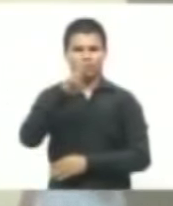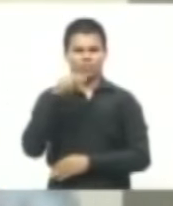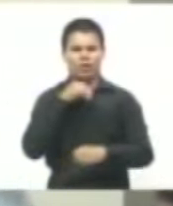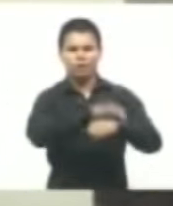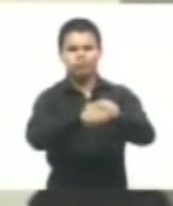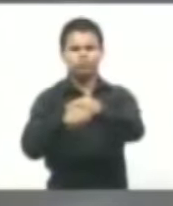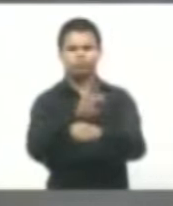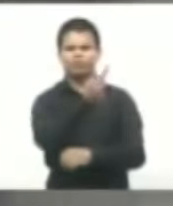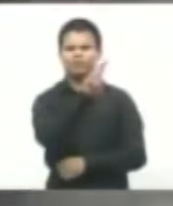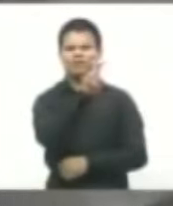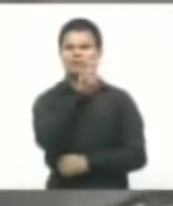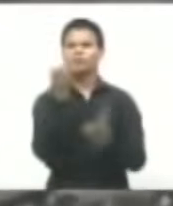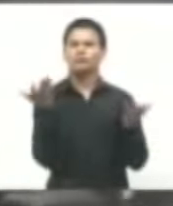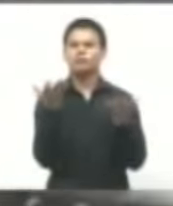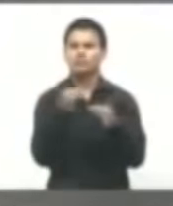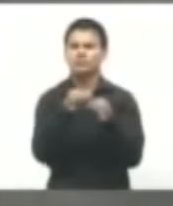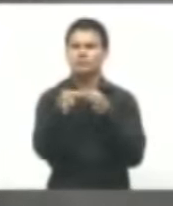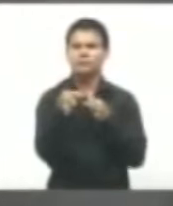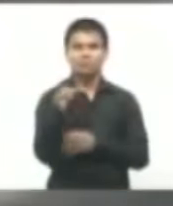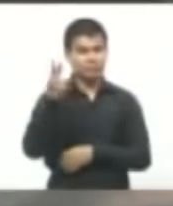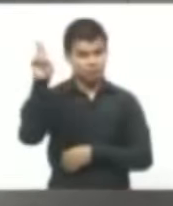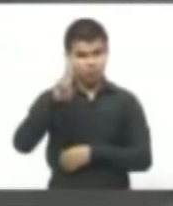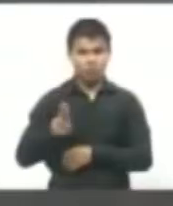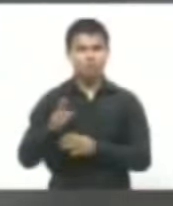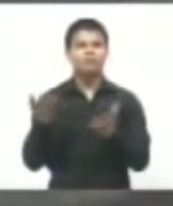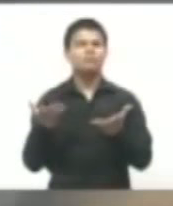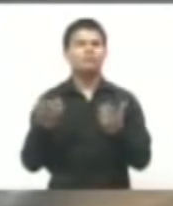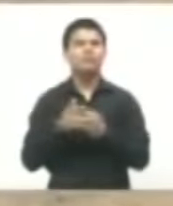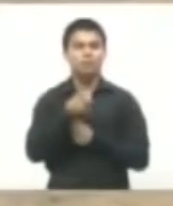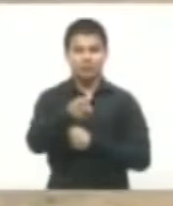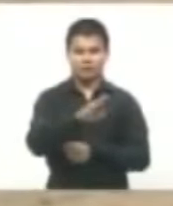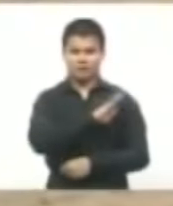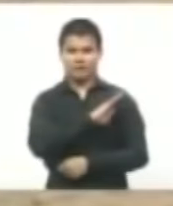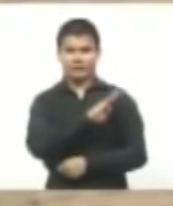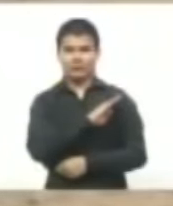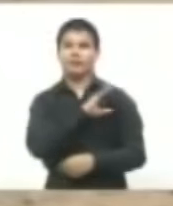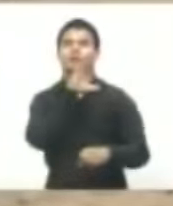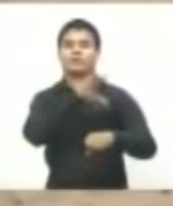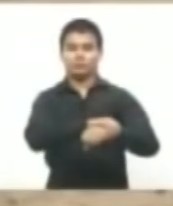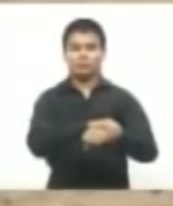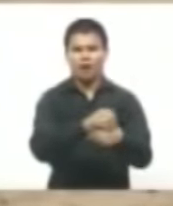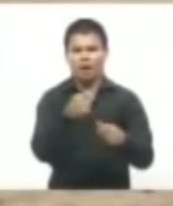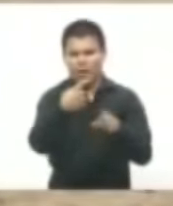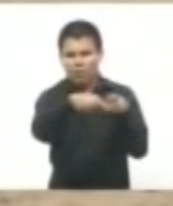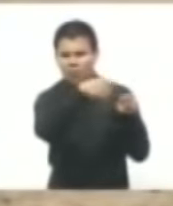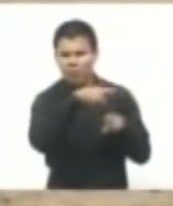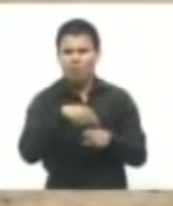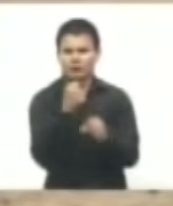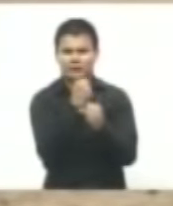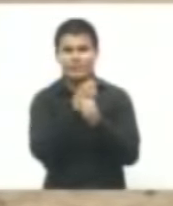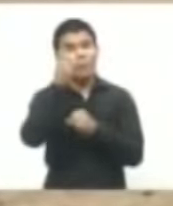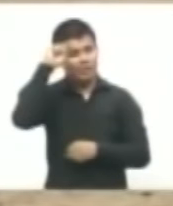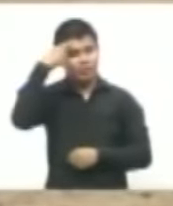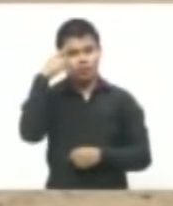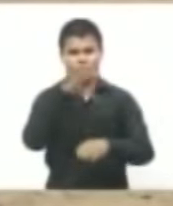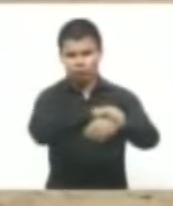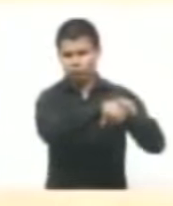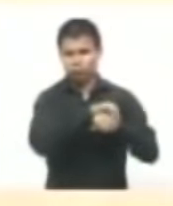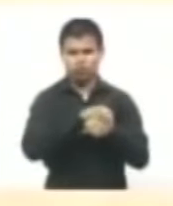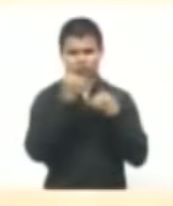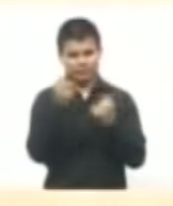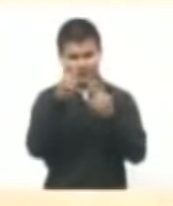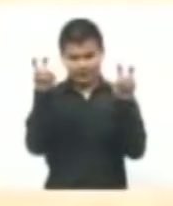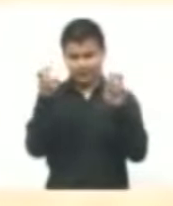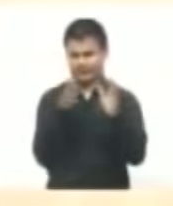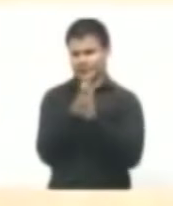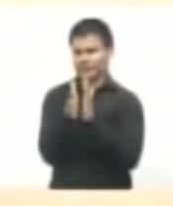en el departamento de Sucre, en el cual está un alcalde, un exalcalde y varios funcionarios. De este tema estaremos hablando en el transcurso de